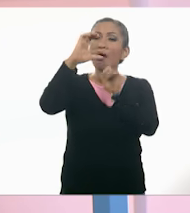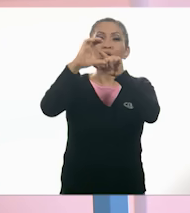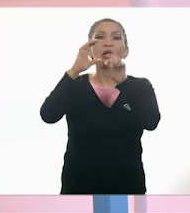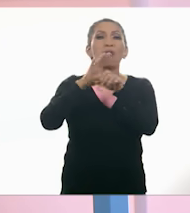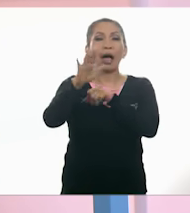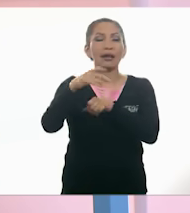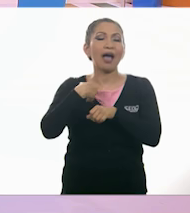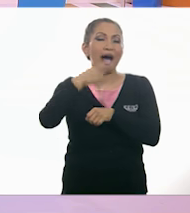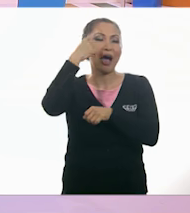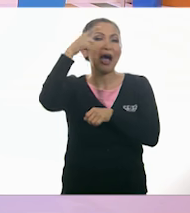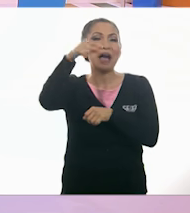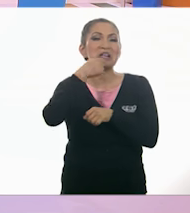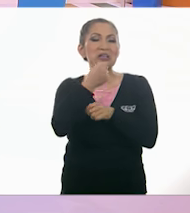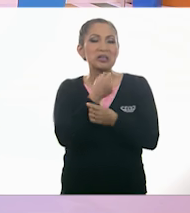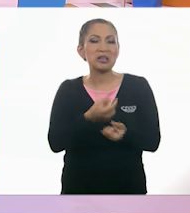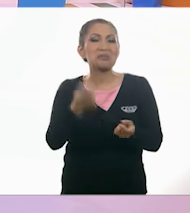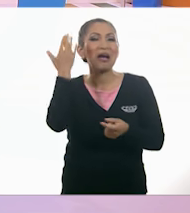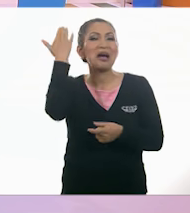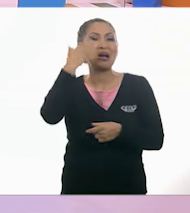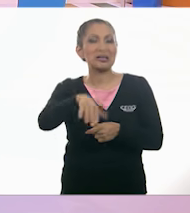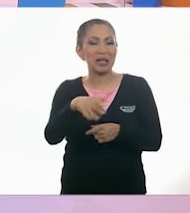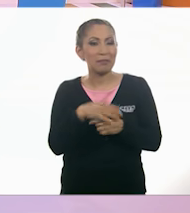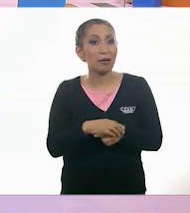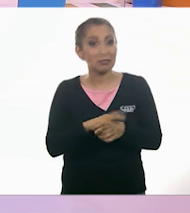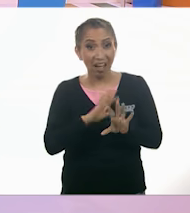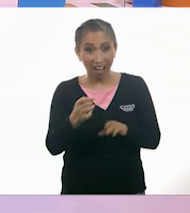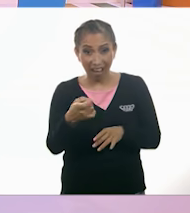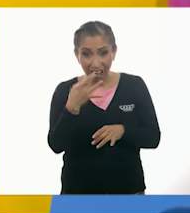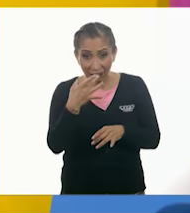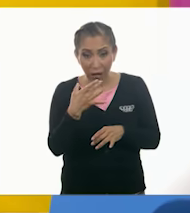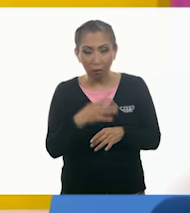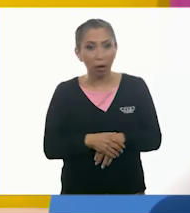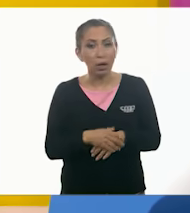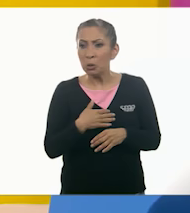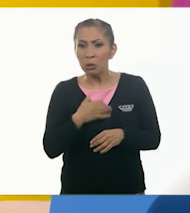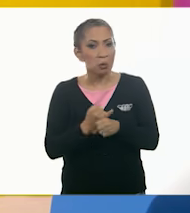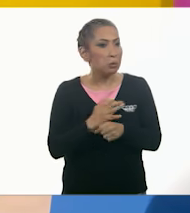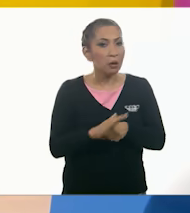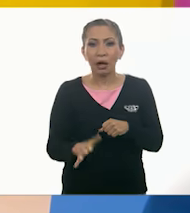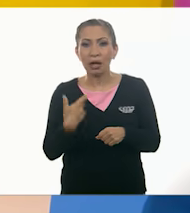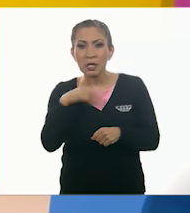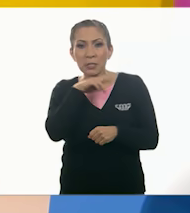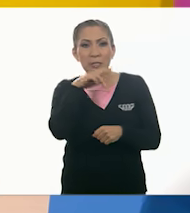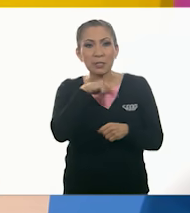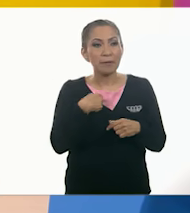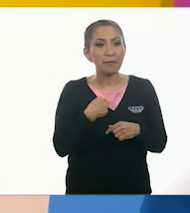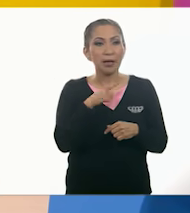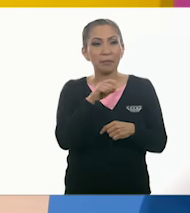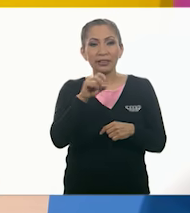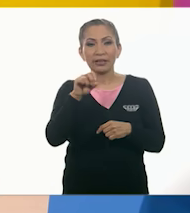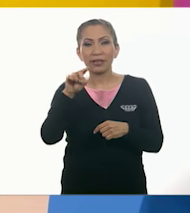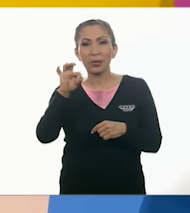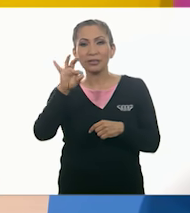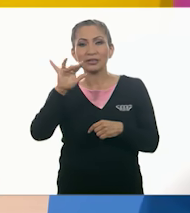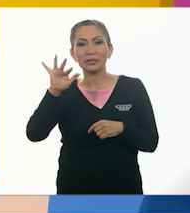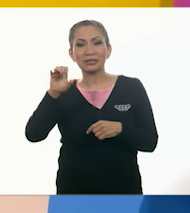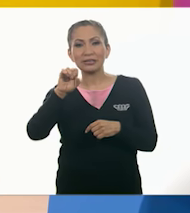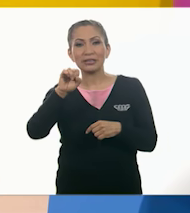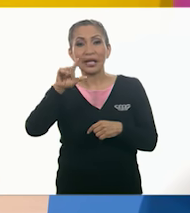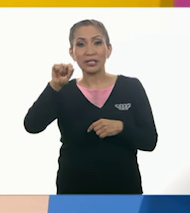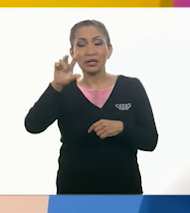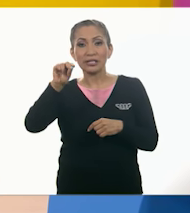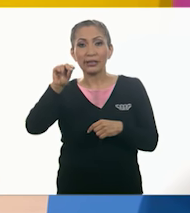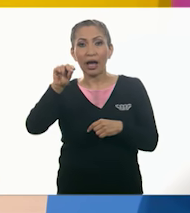Los niños ya adivinaron. Ya se lo saben. ¿En serio? ¿Ya me ganaron? Ya. No, no puede ser. Tengo que ser más rápido. 10, 20, 30, 40, 50, 60,